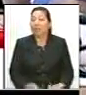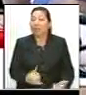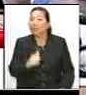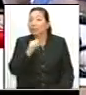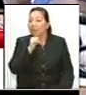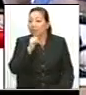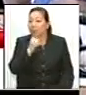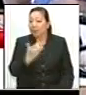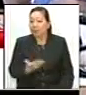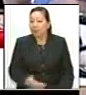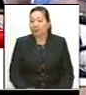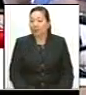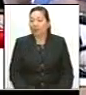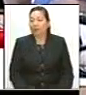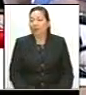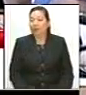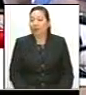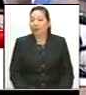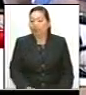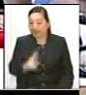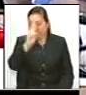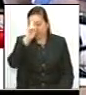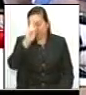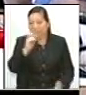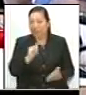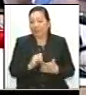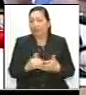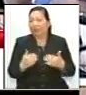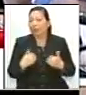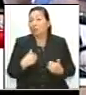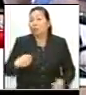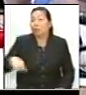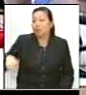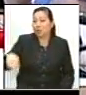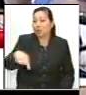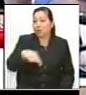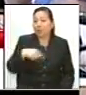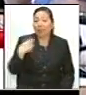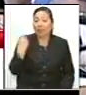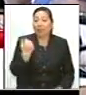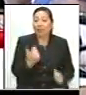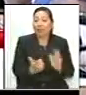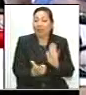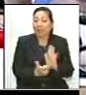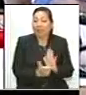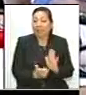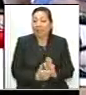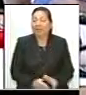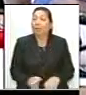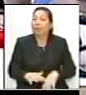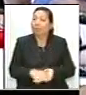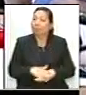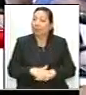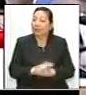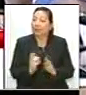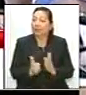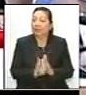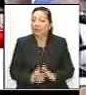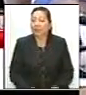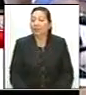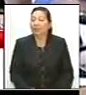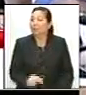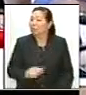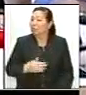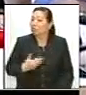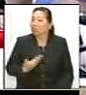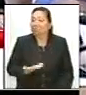faltando al respeto de lo que tenemos que tener nosotros, los generadores de la ley, nosotros los que preparamos la legislación. No